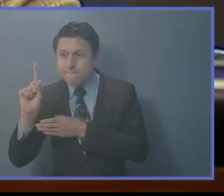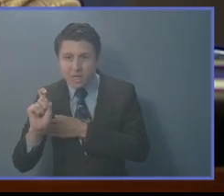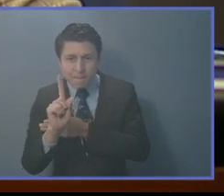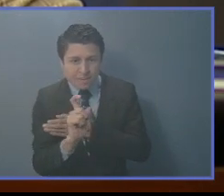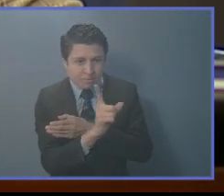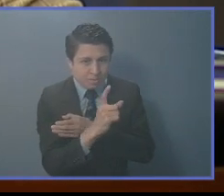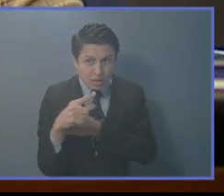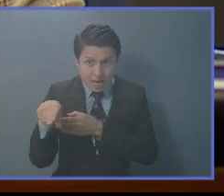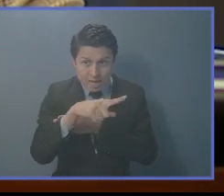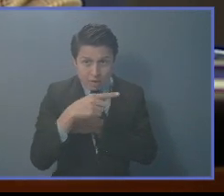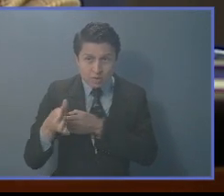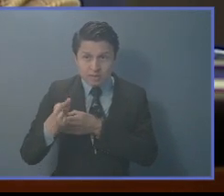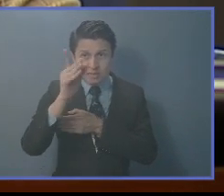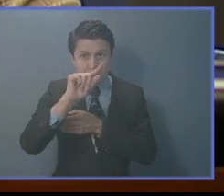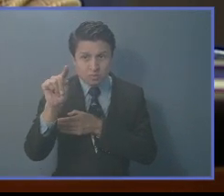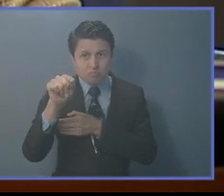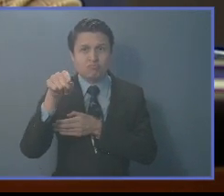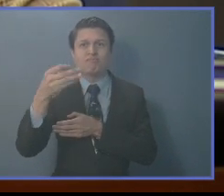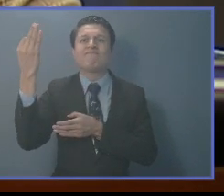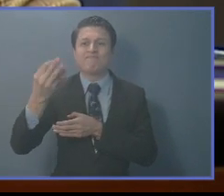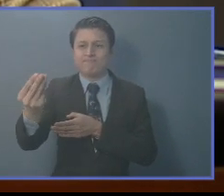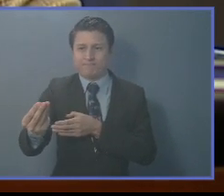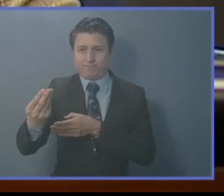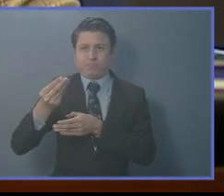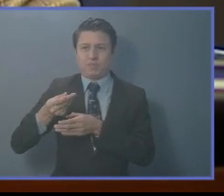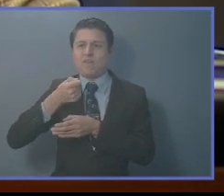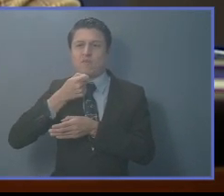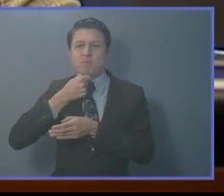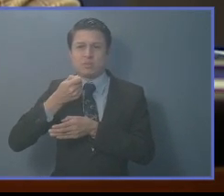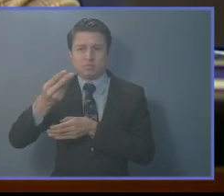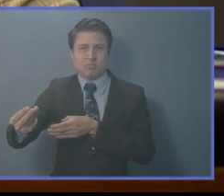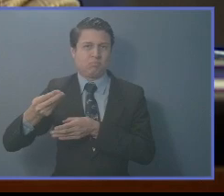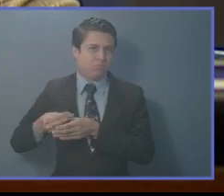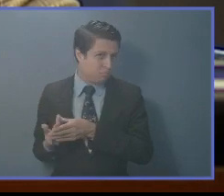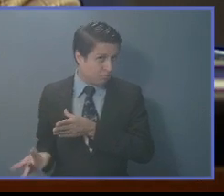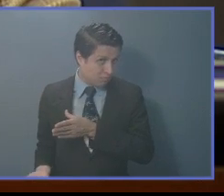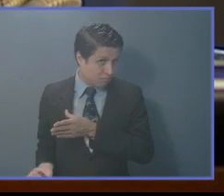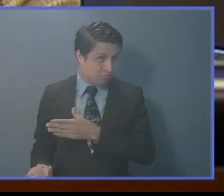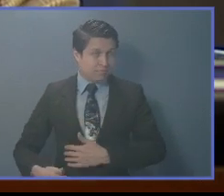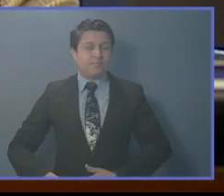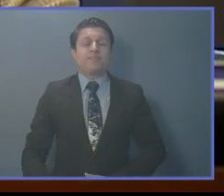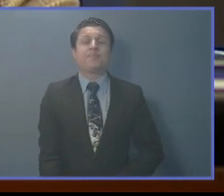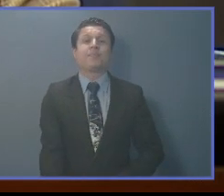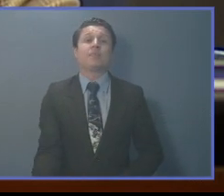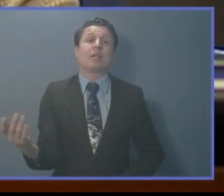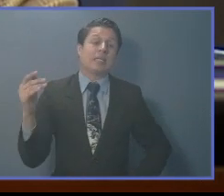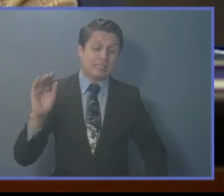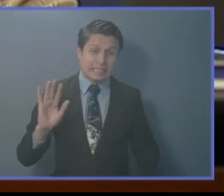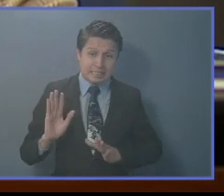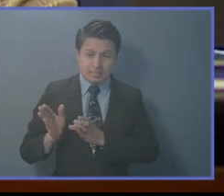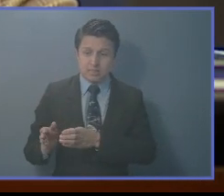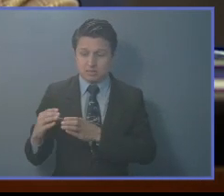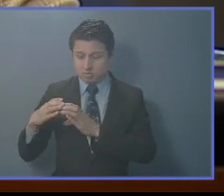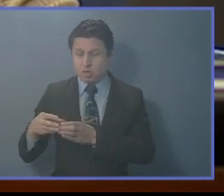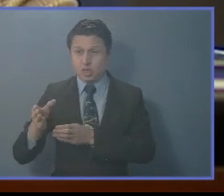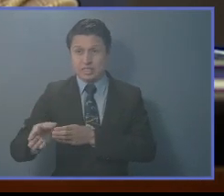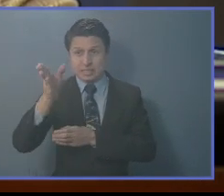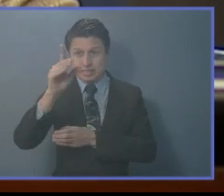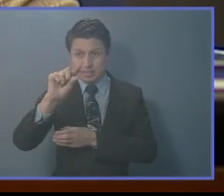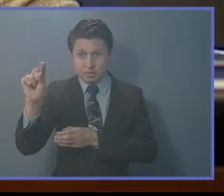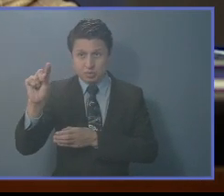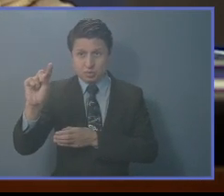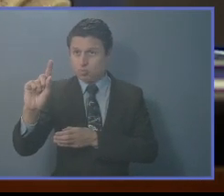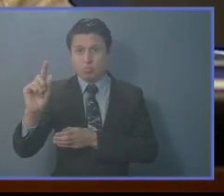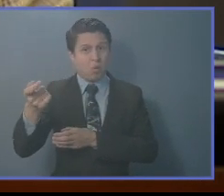planes, protocolos, acciones y presupuestos de la actual pandemia por COVID-19. La falta de entrega será sancionada con la multa de un